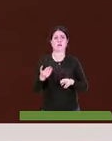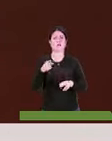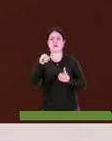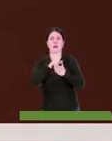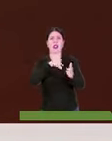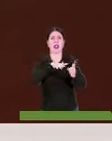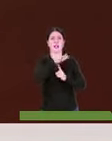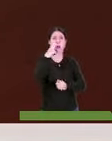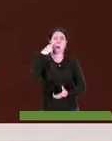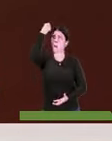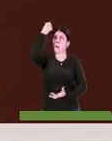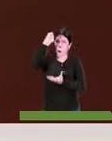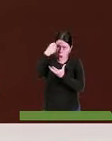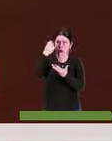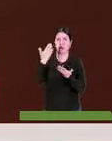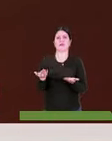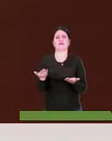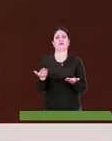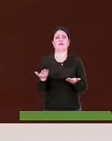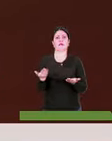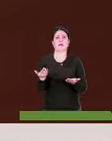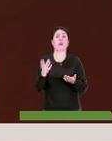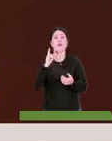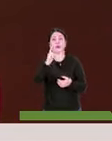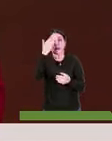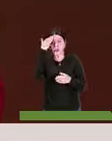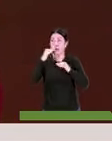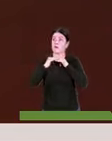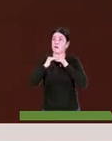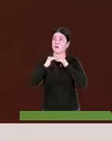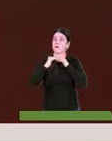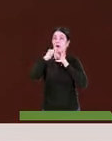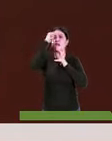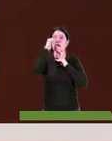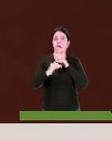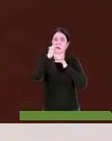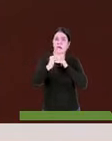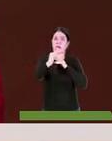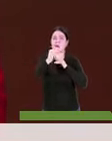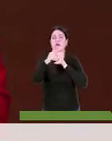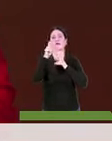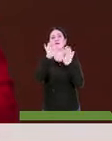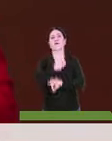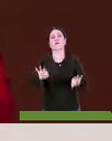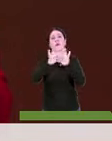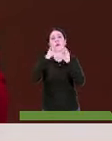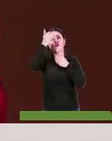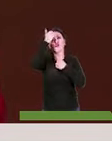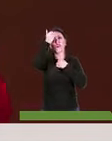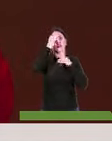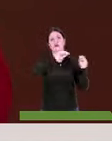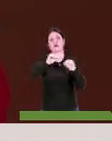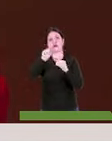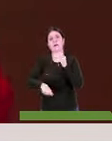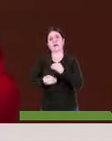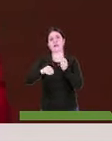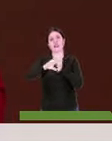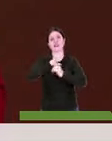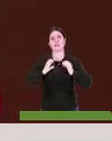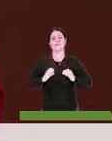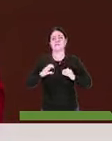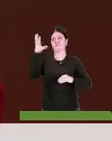sistema y no permite que podamos mantener estable la tarifa. Entonces, además de la cultura que nosotros generamos, necesitamos que la ciudadanía rechace